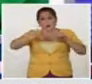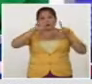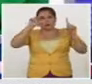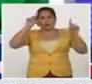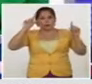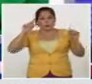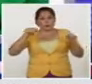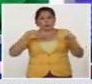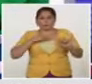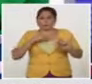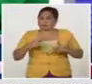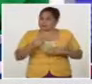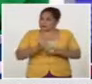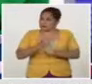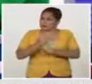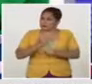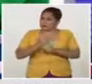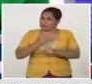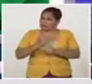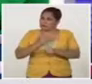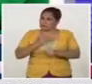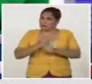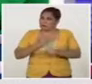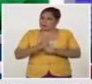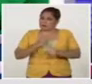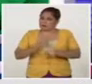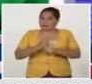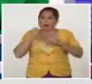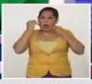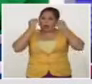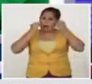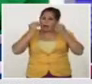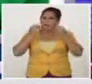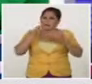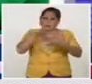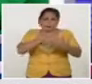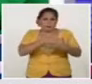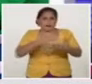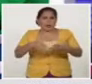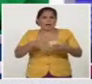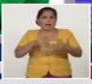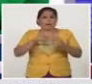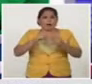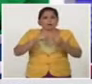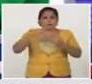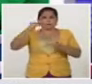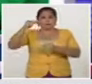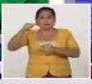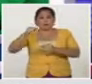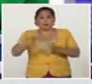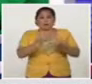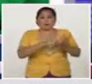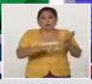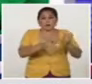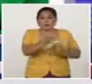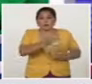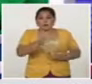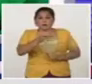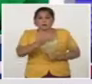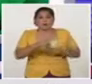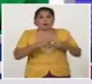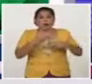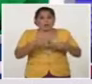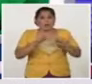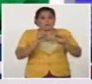reitero, se trabaja, se ve los análisis que se hacen, se ve en los territorios la actividad de